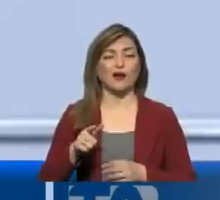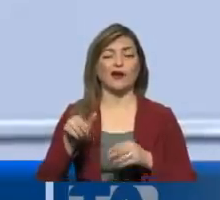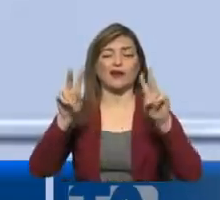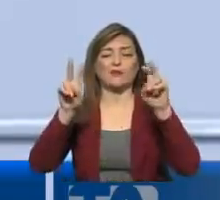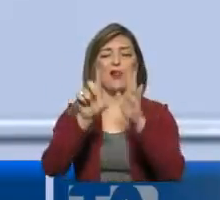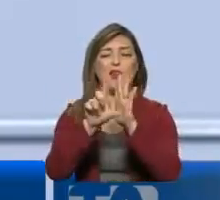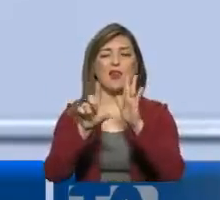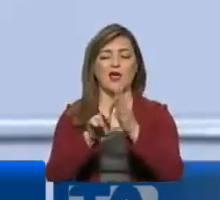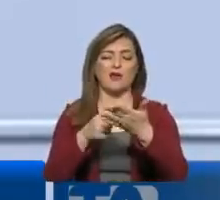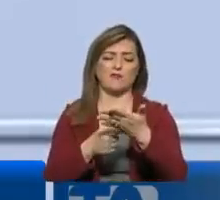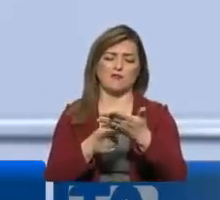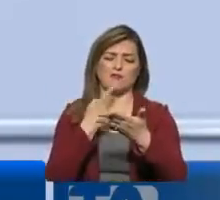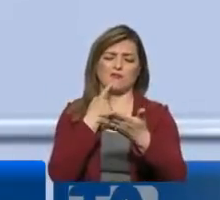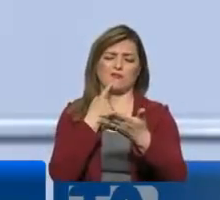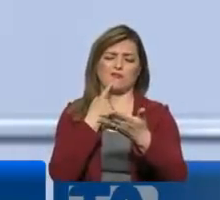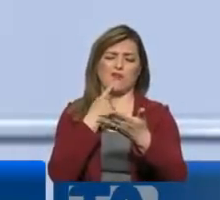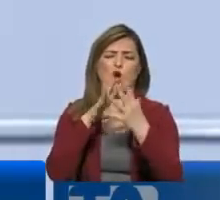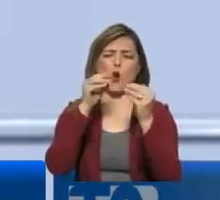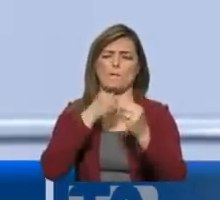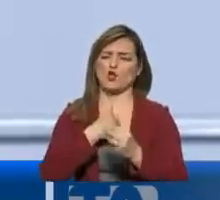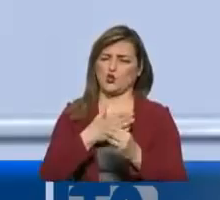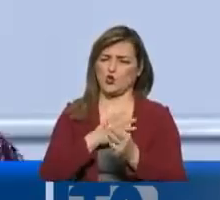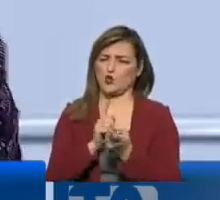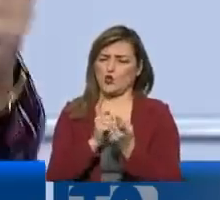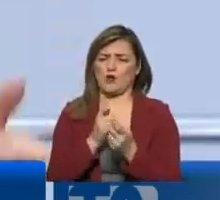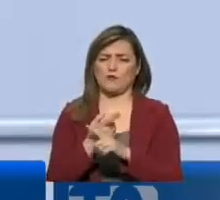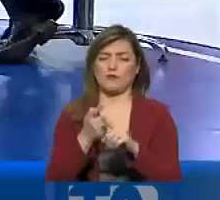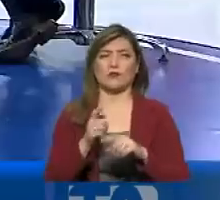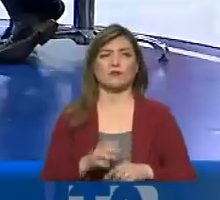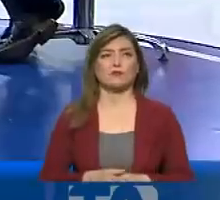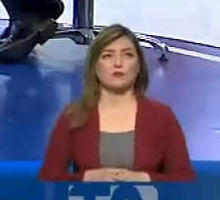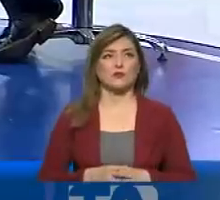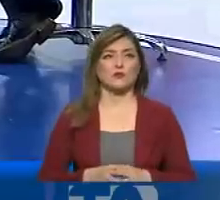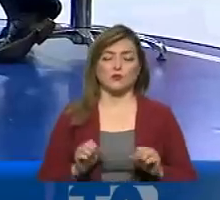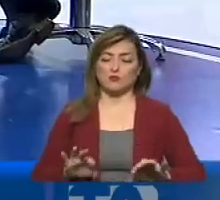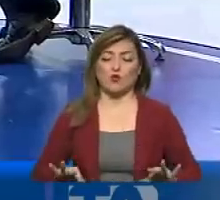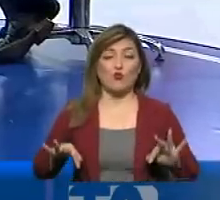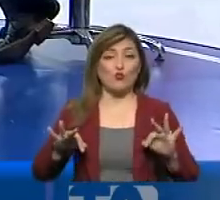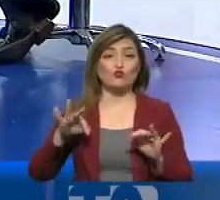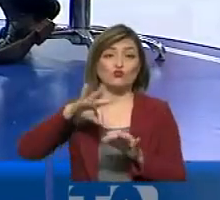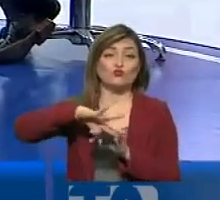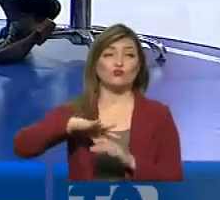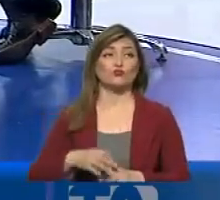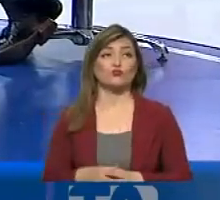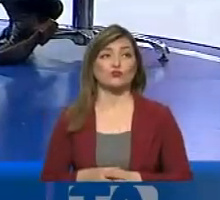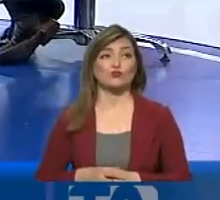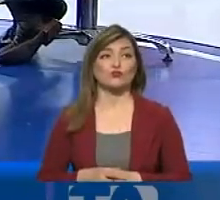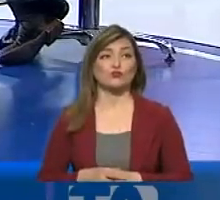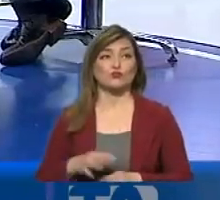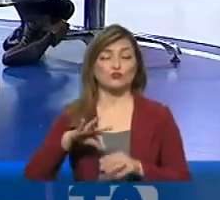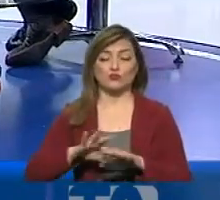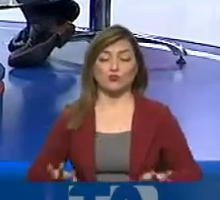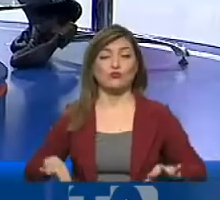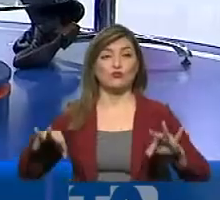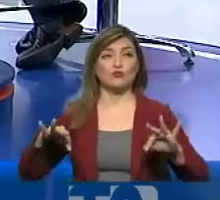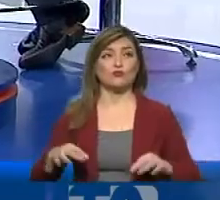también esa posible interpretación de que lo que no te permite es abstenerte de votar, pero sí. Votas en abstención, que no